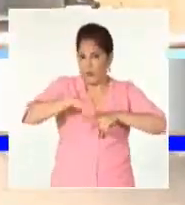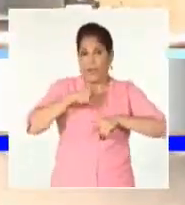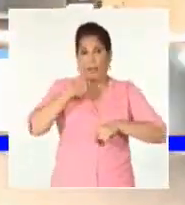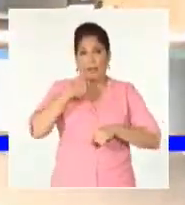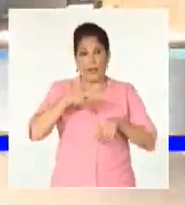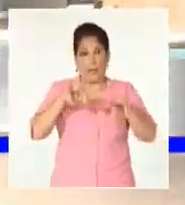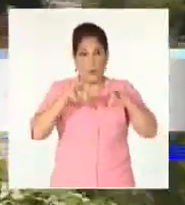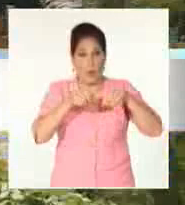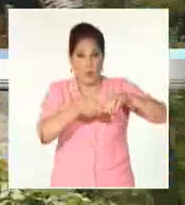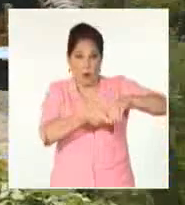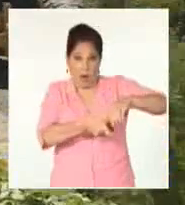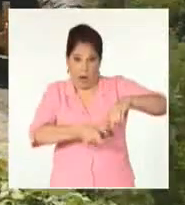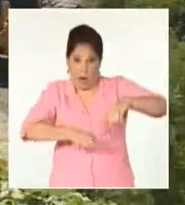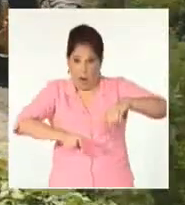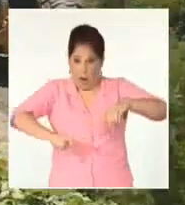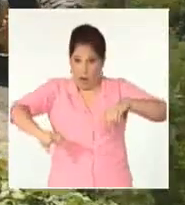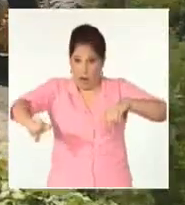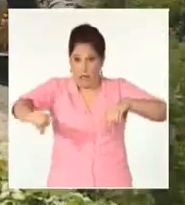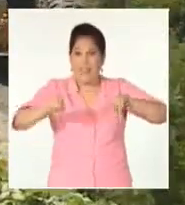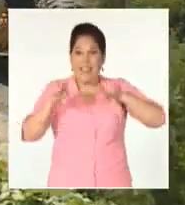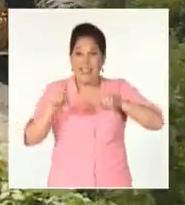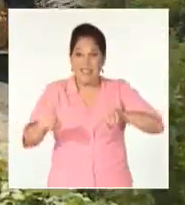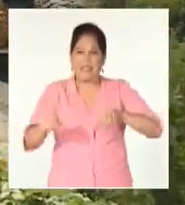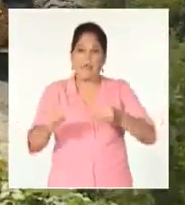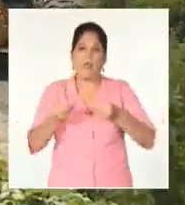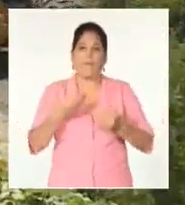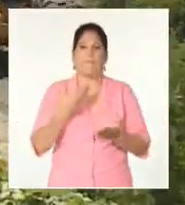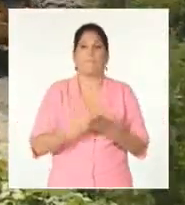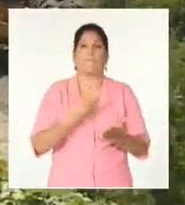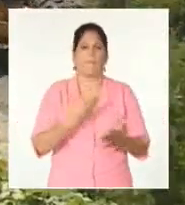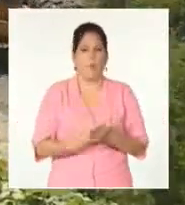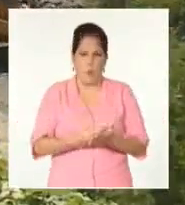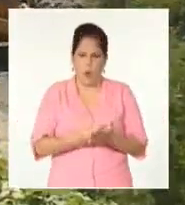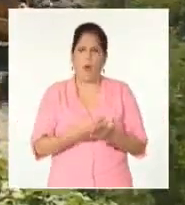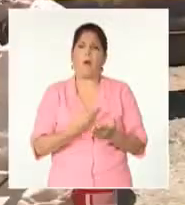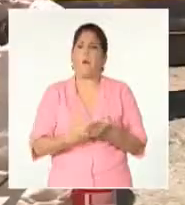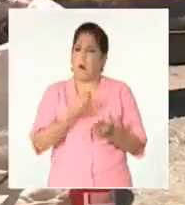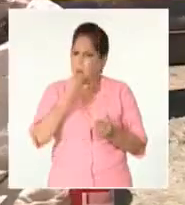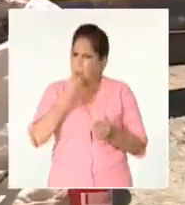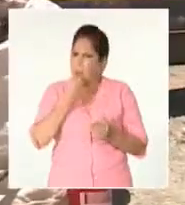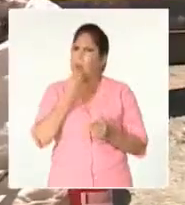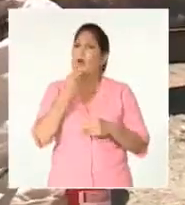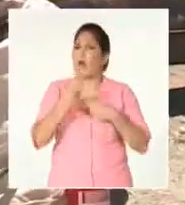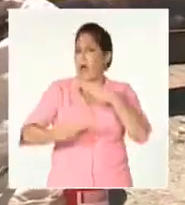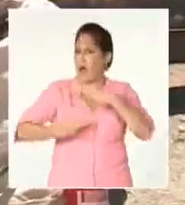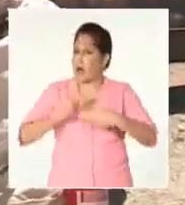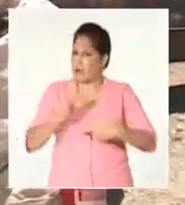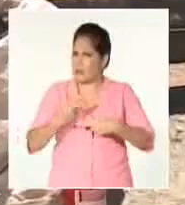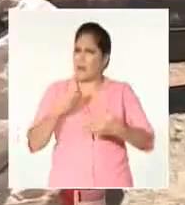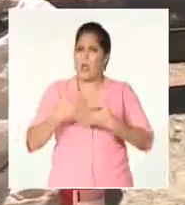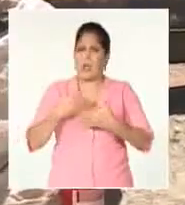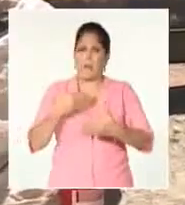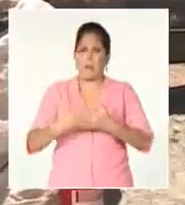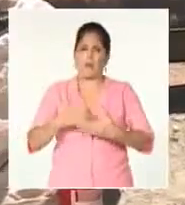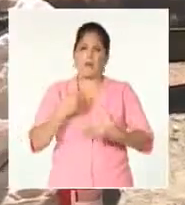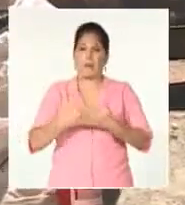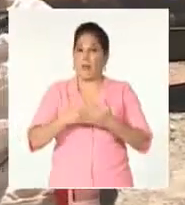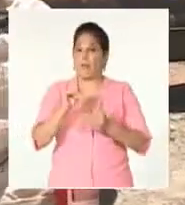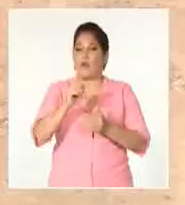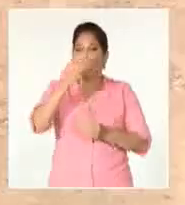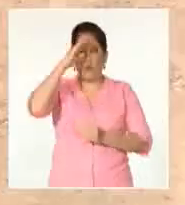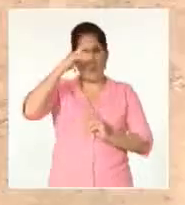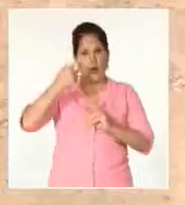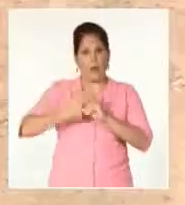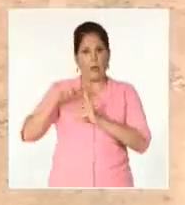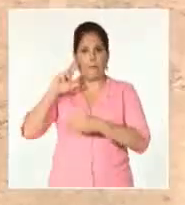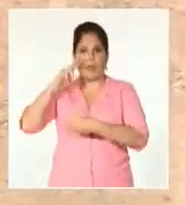nuevo gasoducto puso a prueba la capacidad y el nivel profesional de entidades de la Unión Cuba